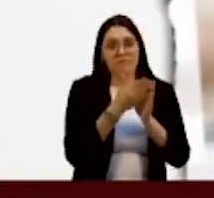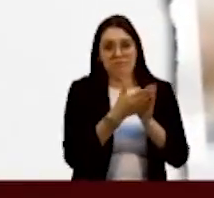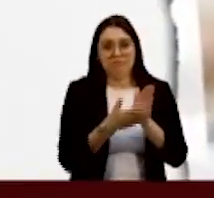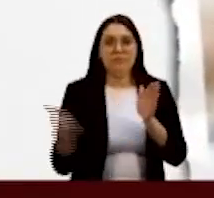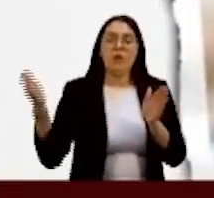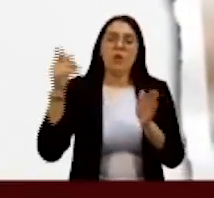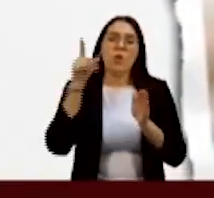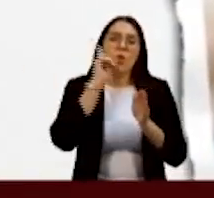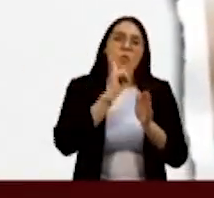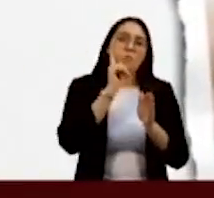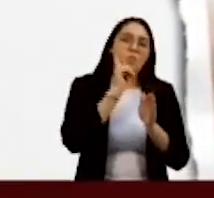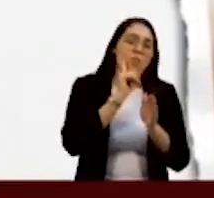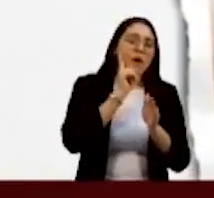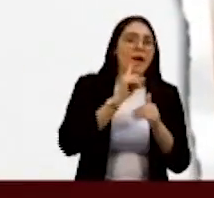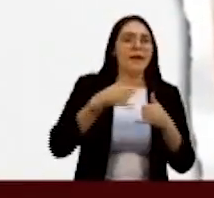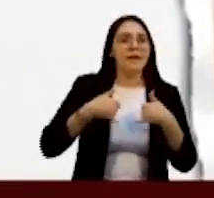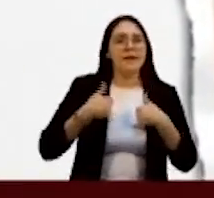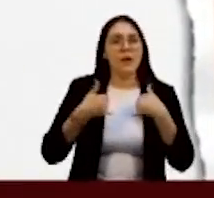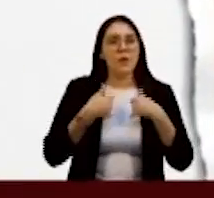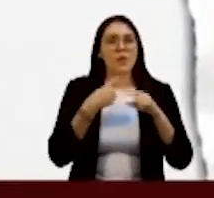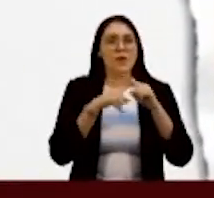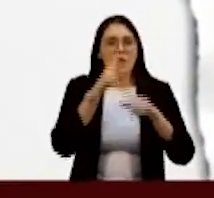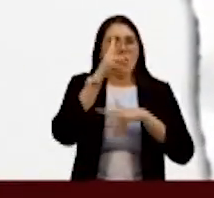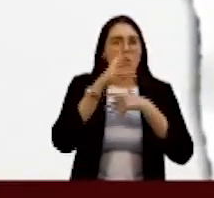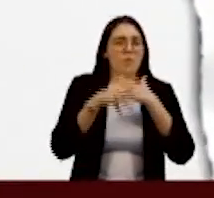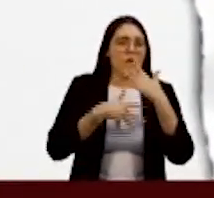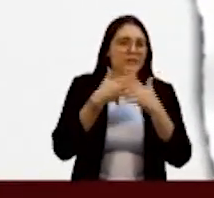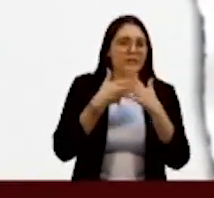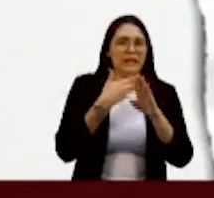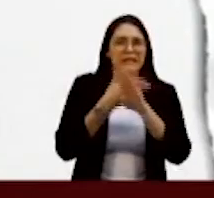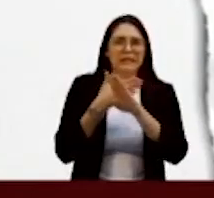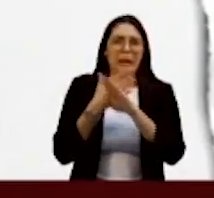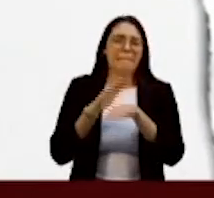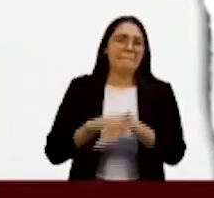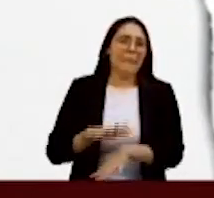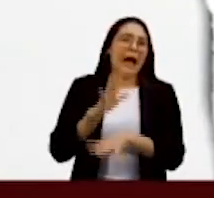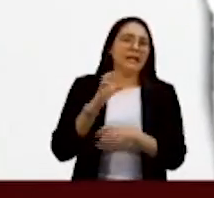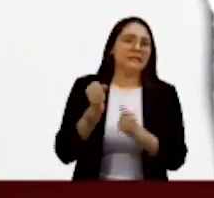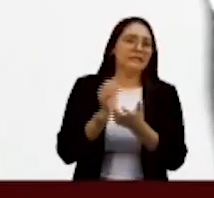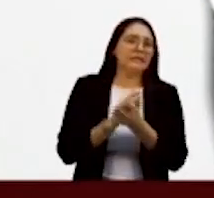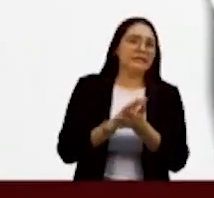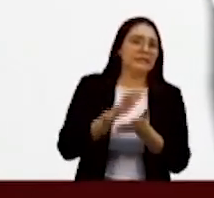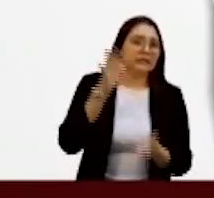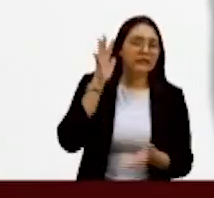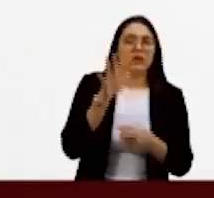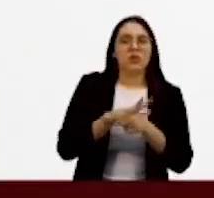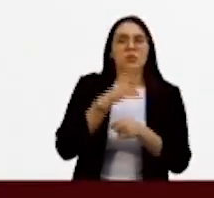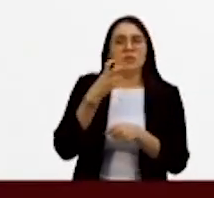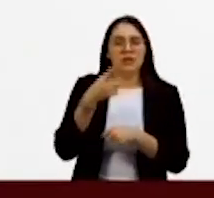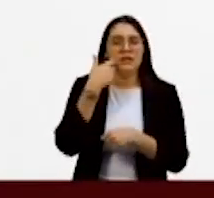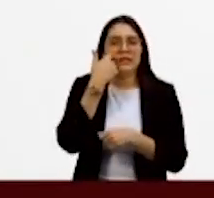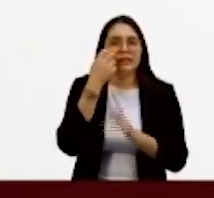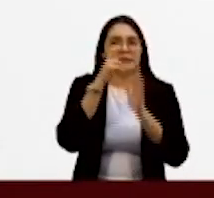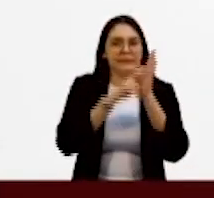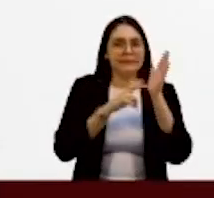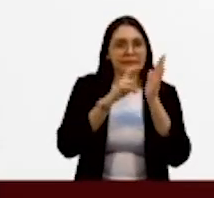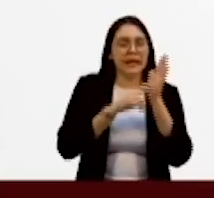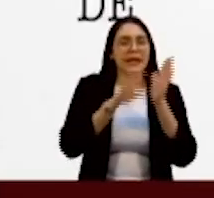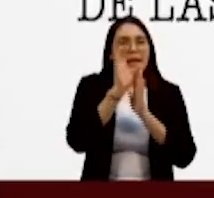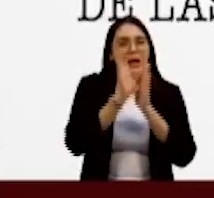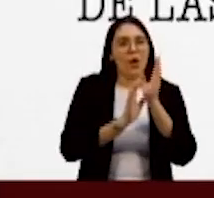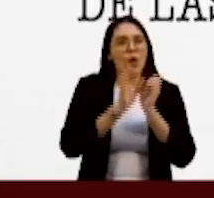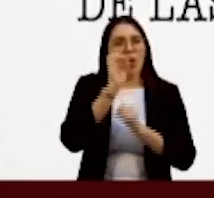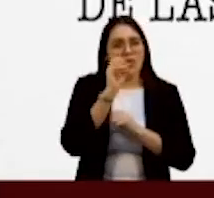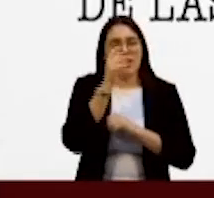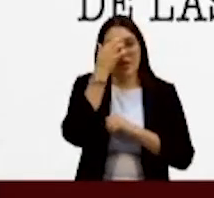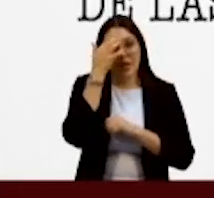contra las niñas y adolescentes se ha intensificado, por lo que esta propuesta, que plantea reformar el Código Penal Federal, así como la Ley General de Acceso